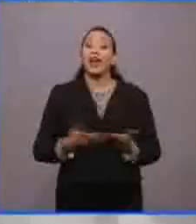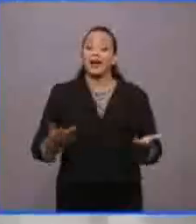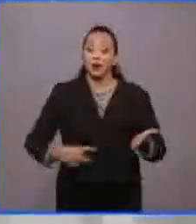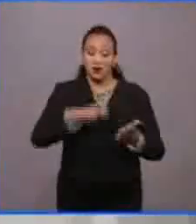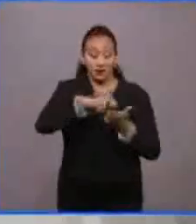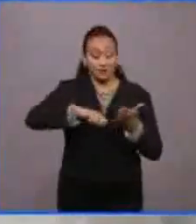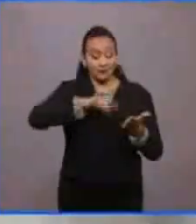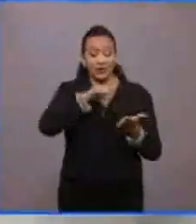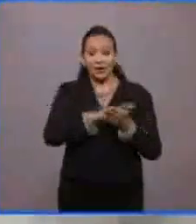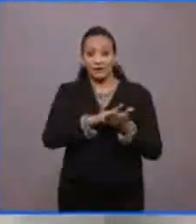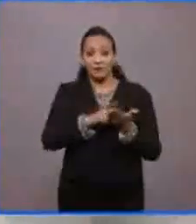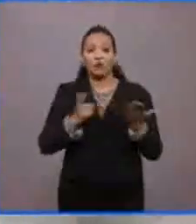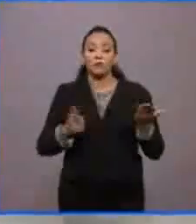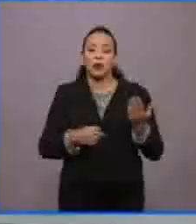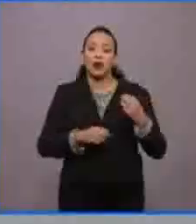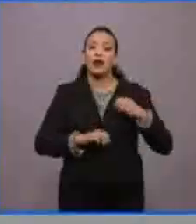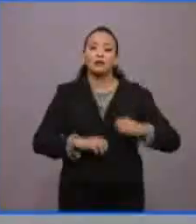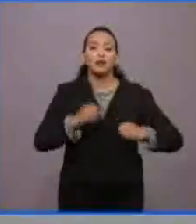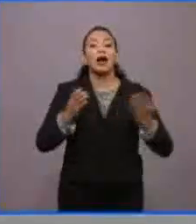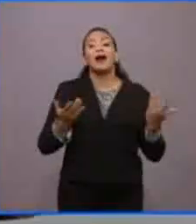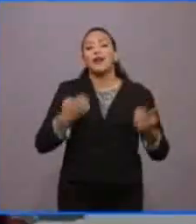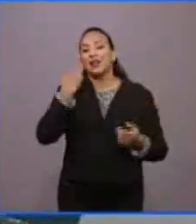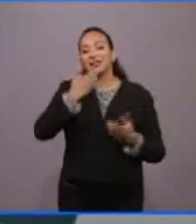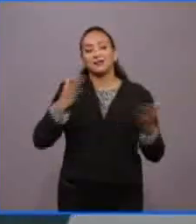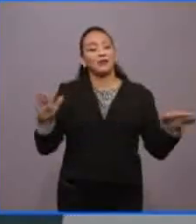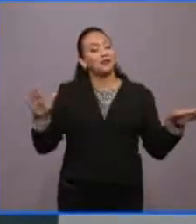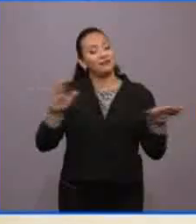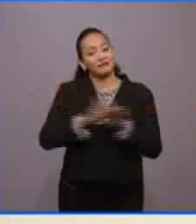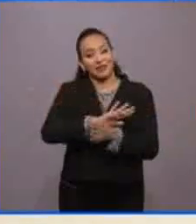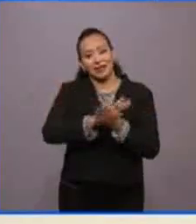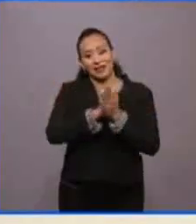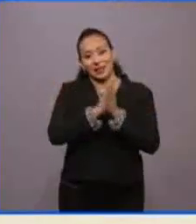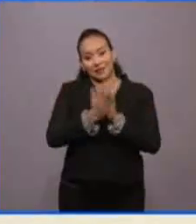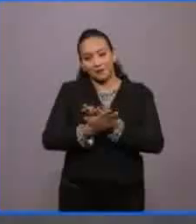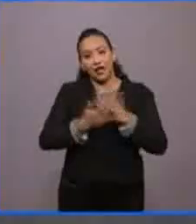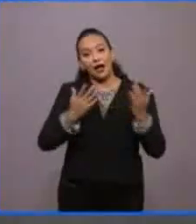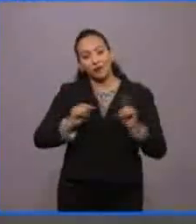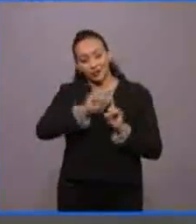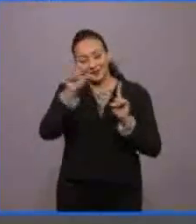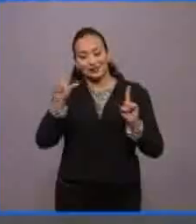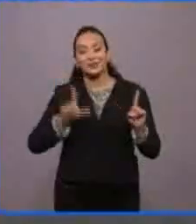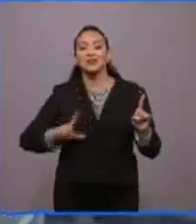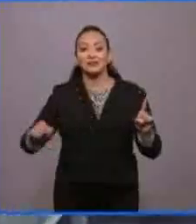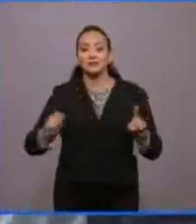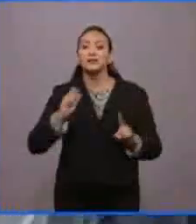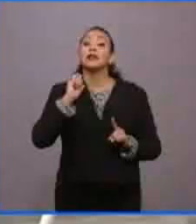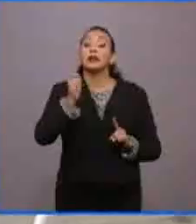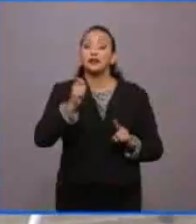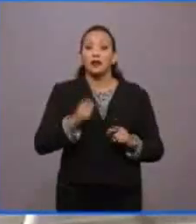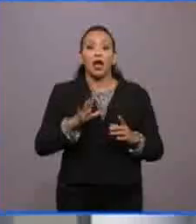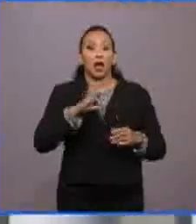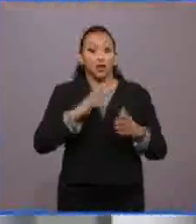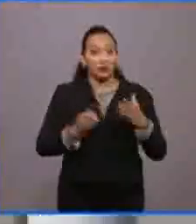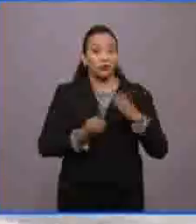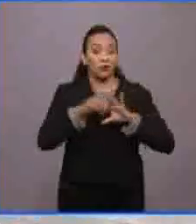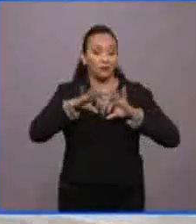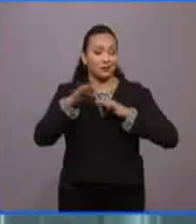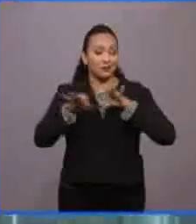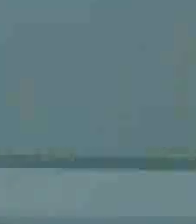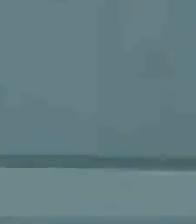reforma judicial, la escuela se transforma en una institución de carácter nacional, lo que también implica que tendrá nuevas